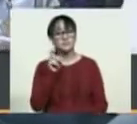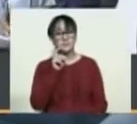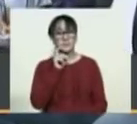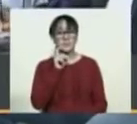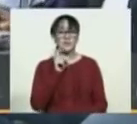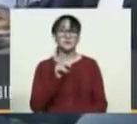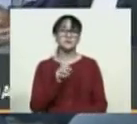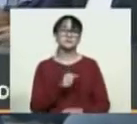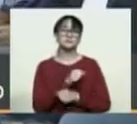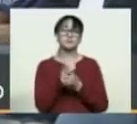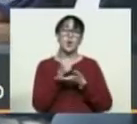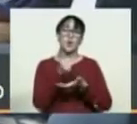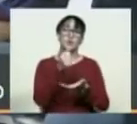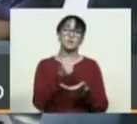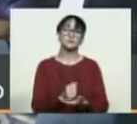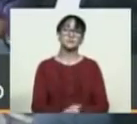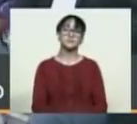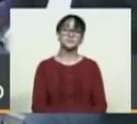mujeres embarazadas.